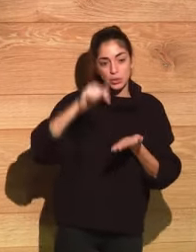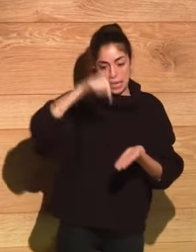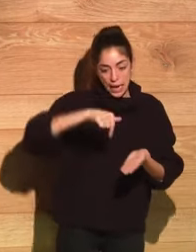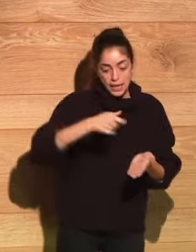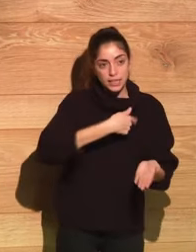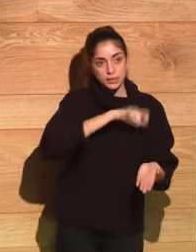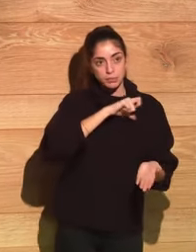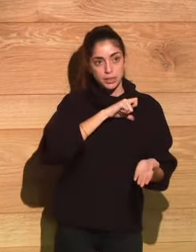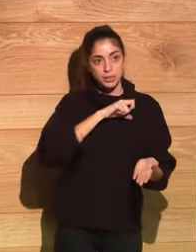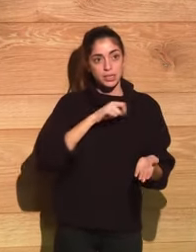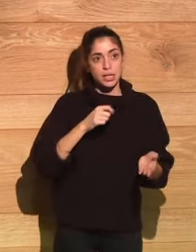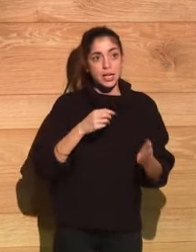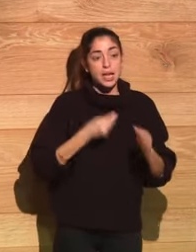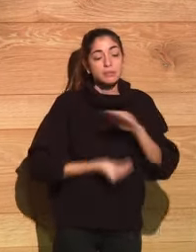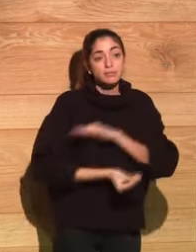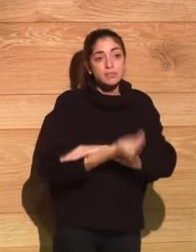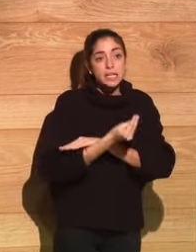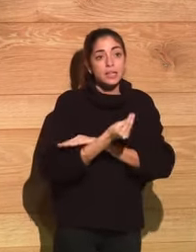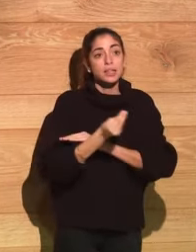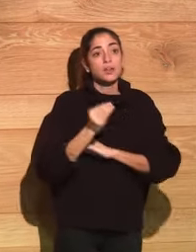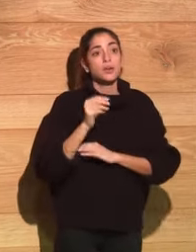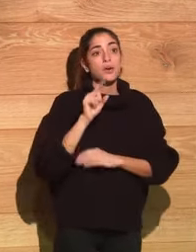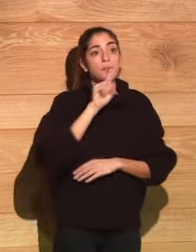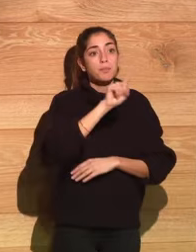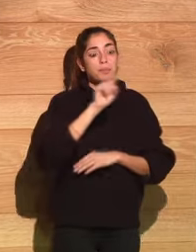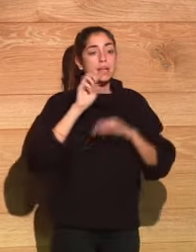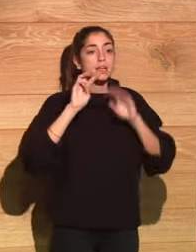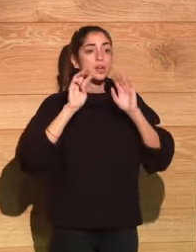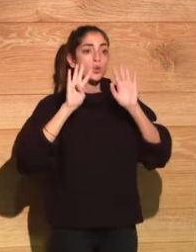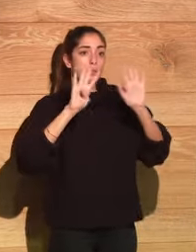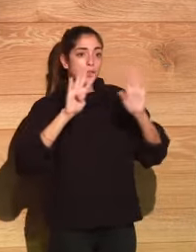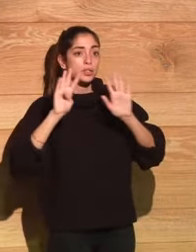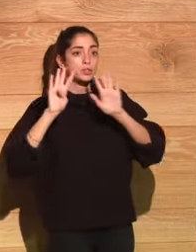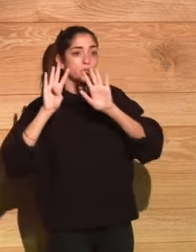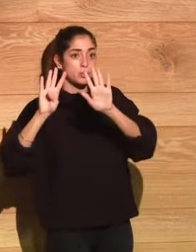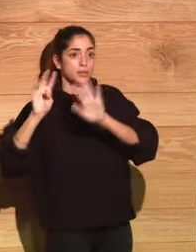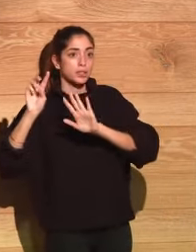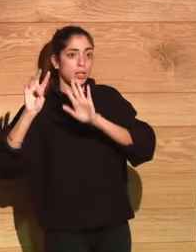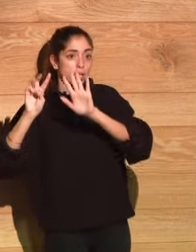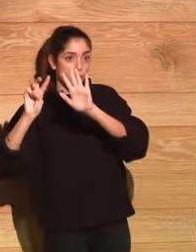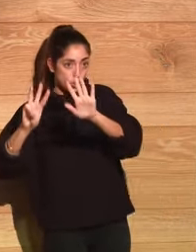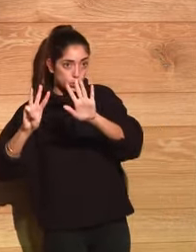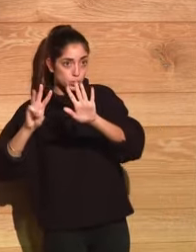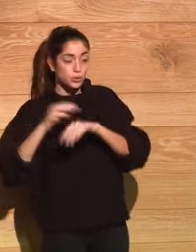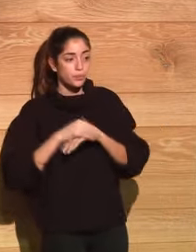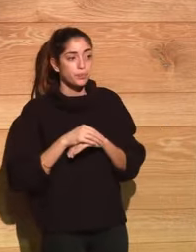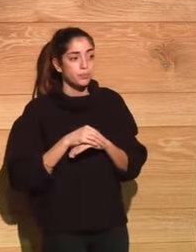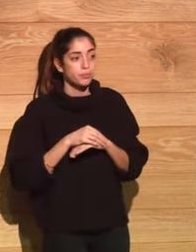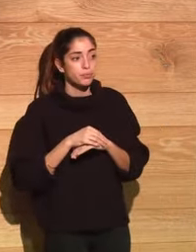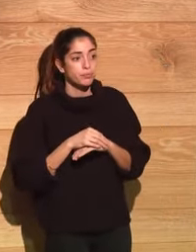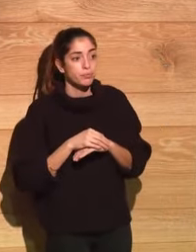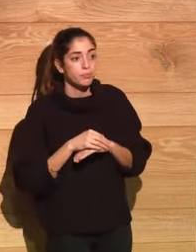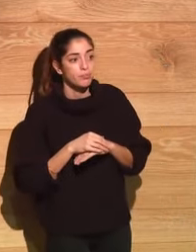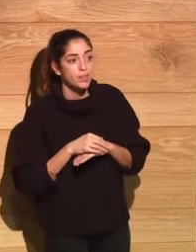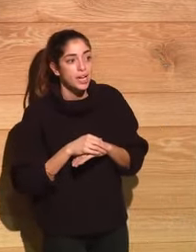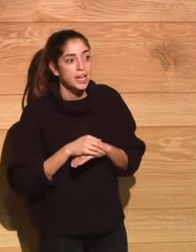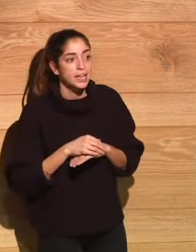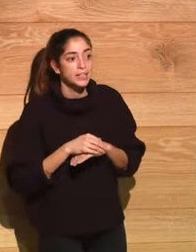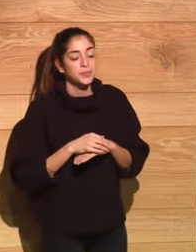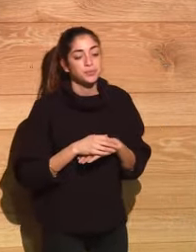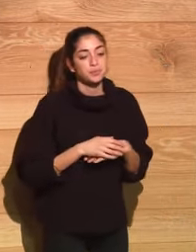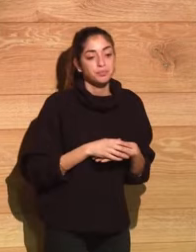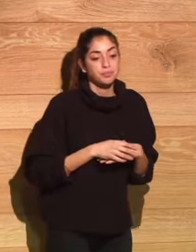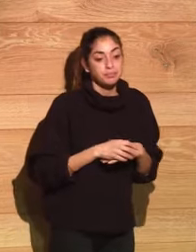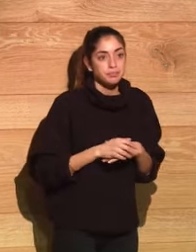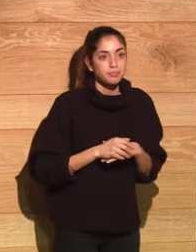España. Nació en el 98, en 1898, me refiero, en el 98 de haber nacido Luna o poco menos.